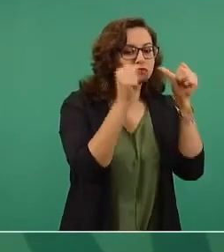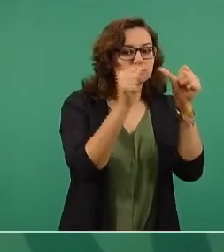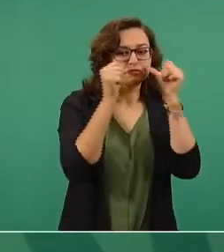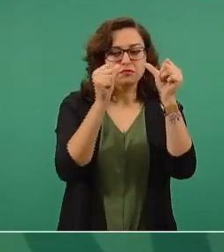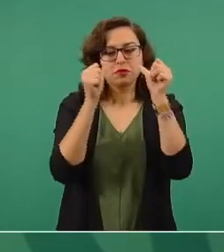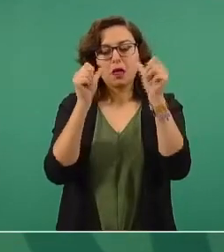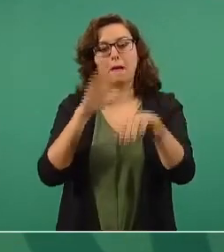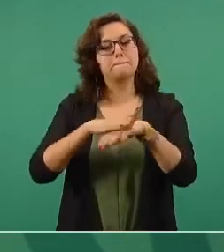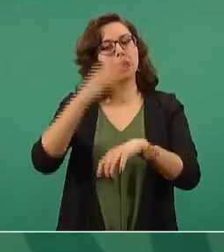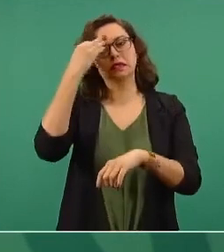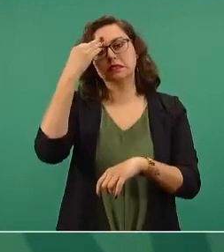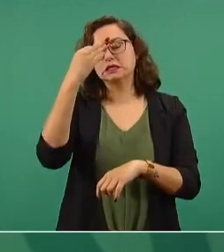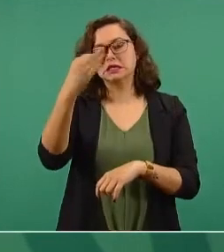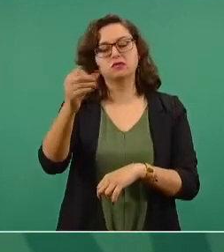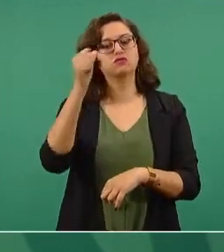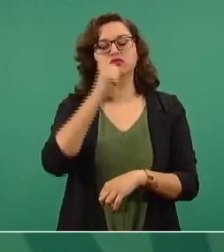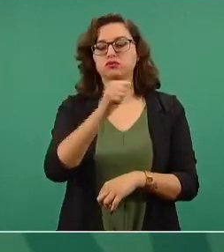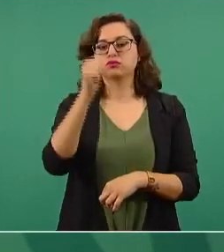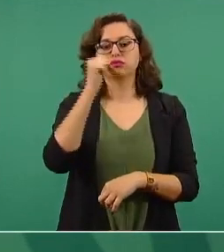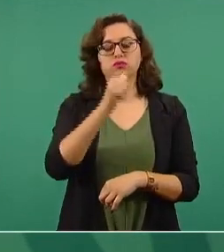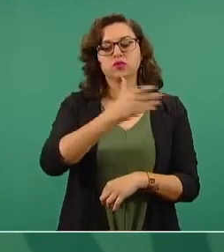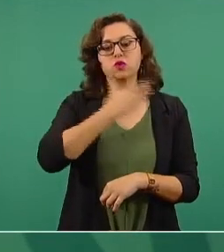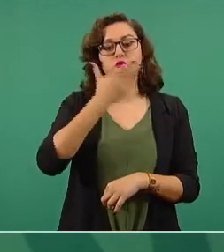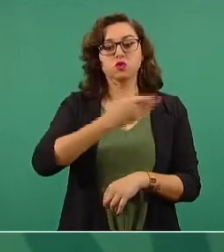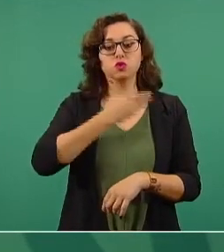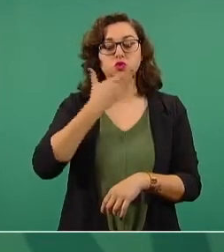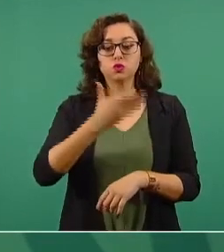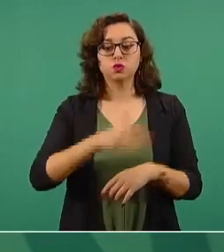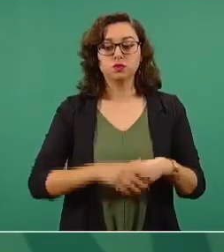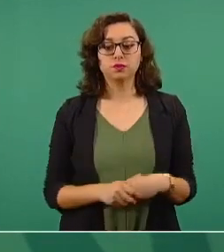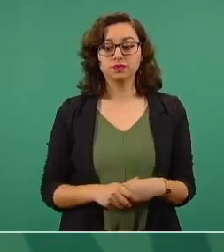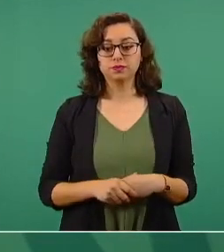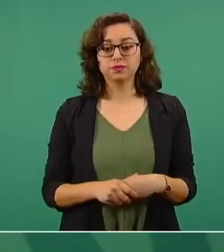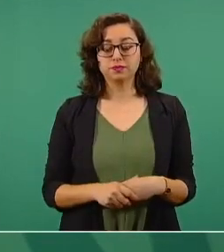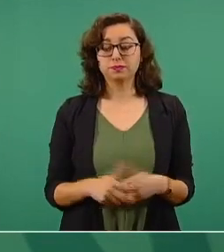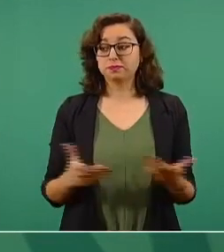Han sido ahora, con la pandemia,